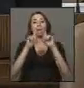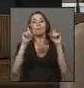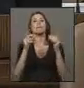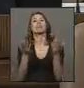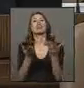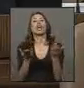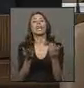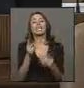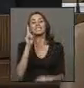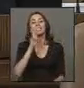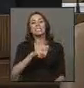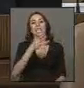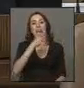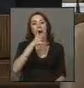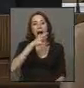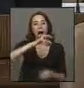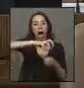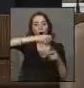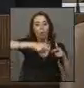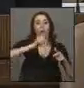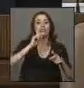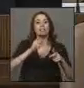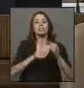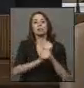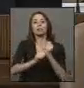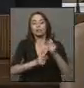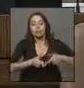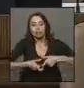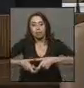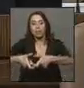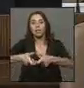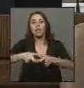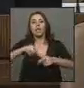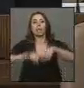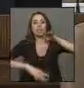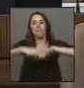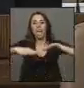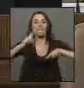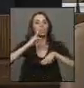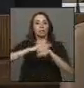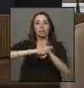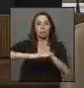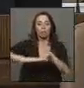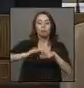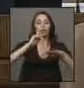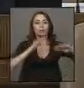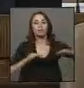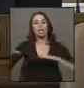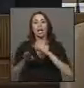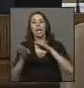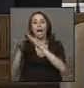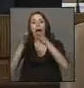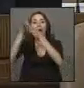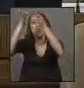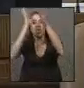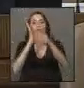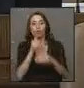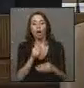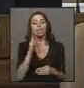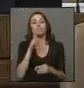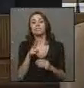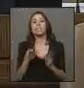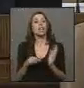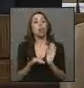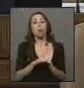agua potable, sin alcantarillado, sin pavimentación, sin acceso, sin conectividad, en fin, sin las horas